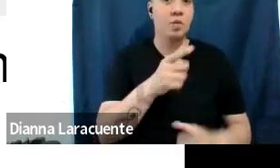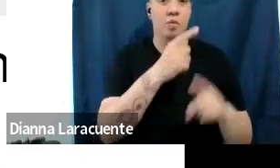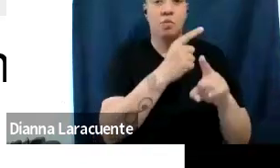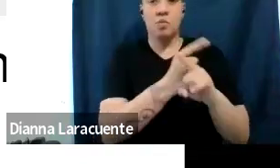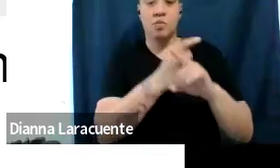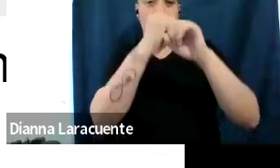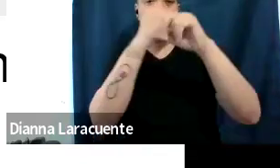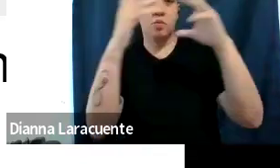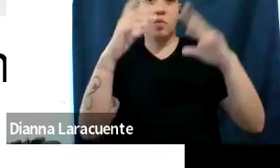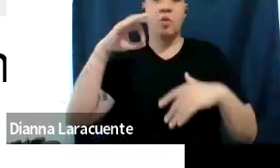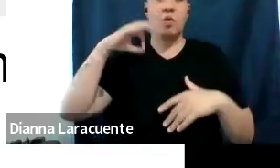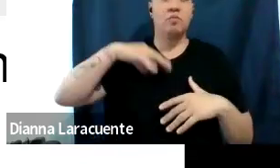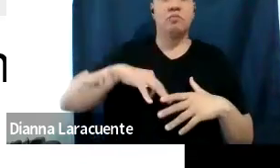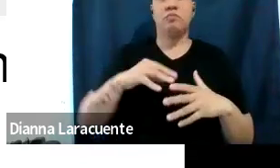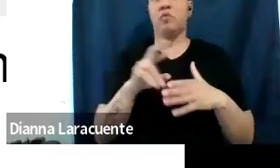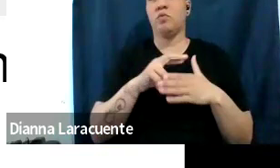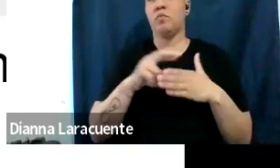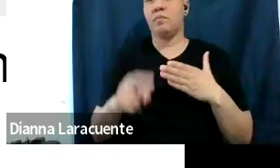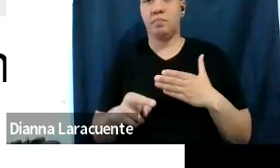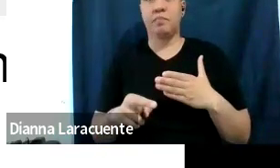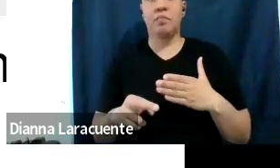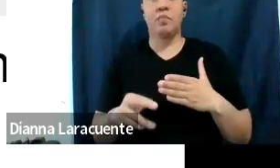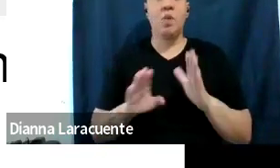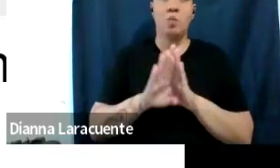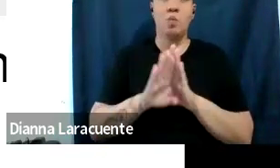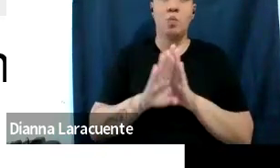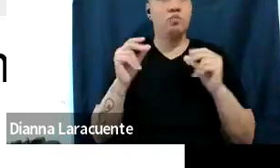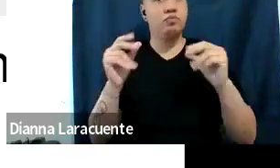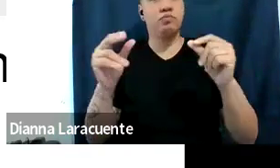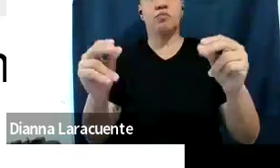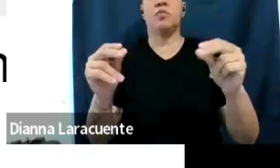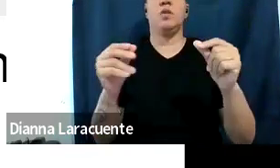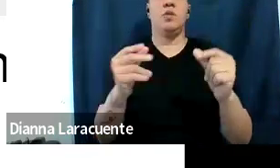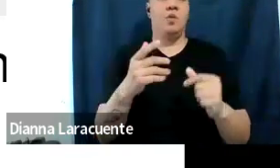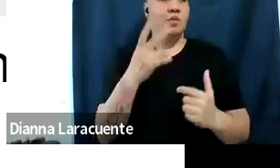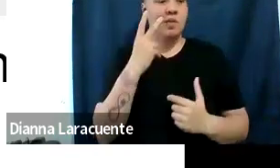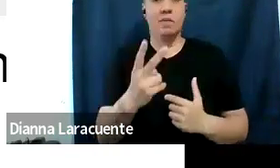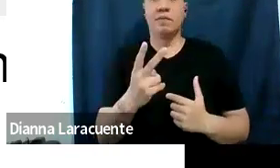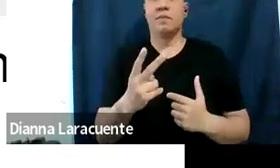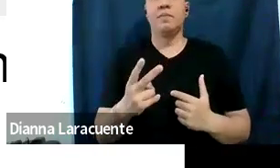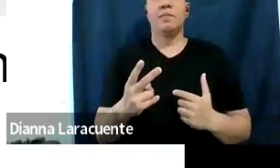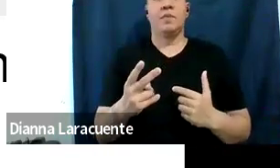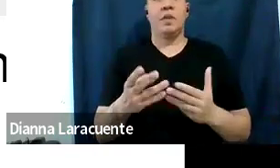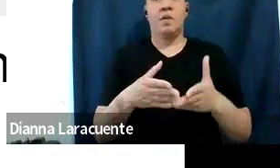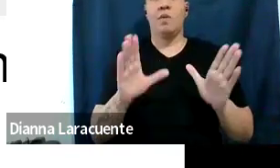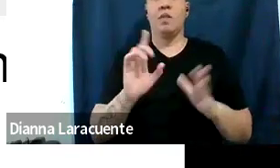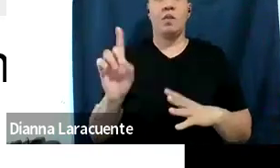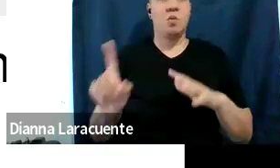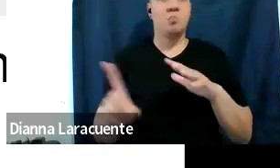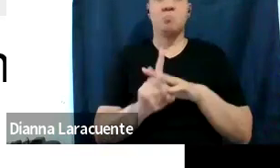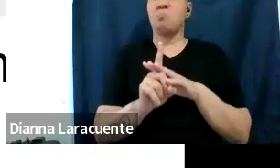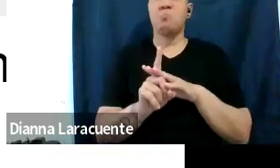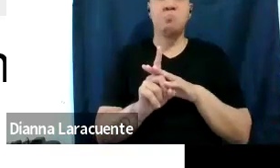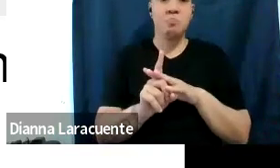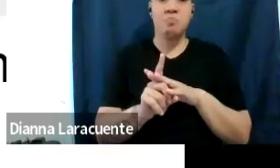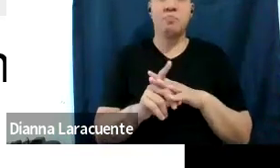bienes fabulosos no resultan, los progresos rapidísimos no se palpan, las amplitudes democráticas no aparecen,